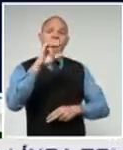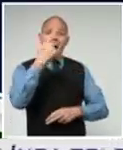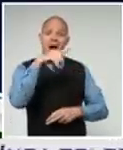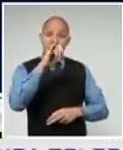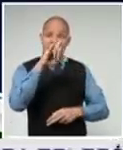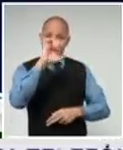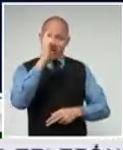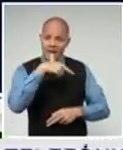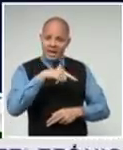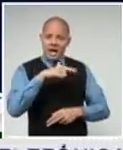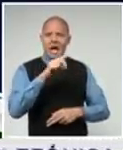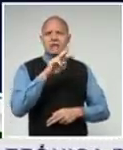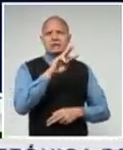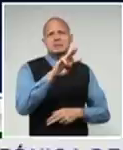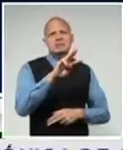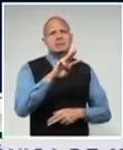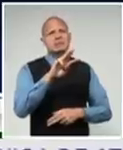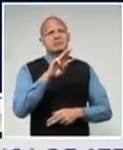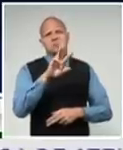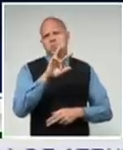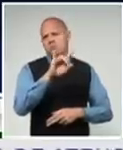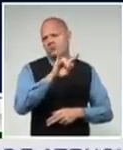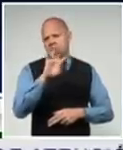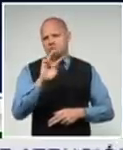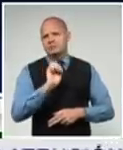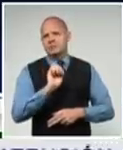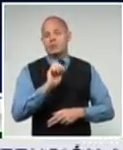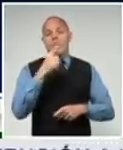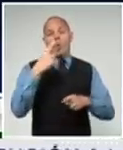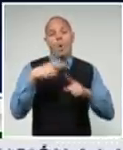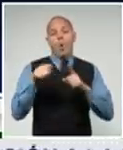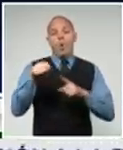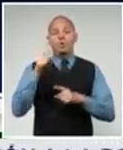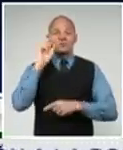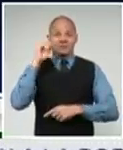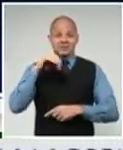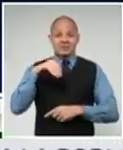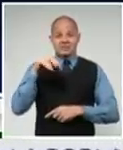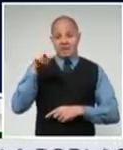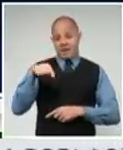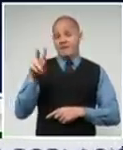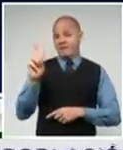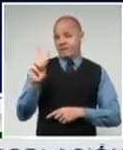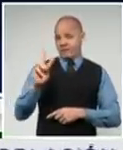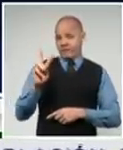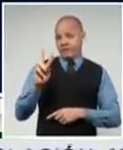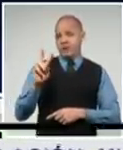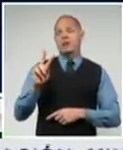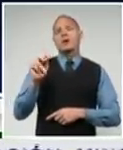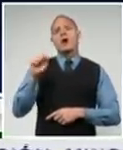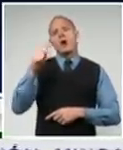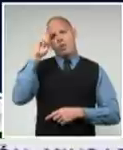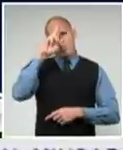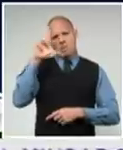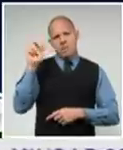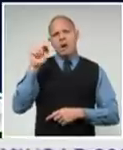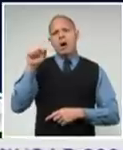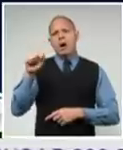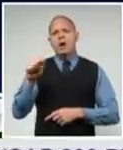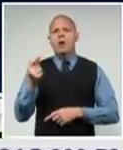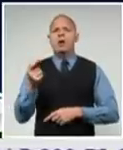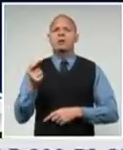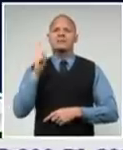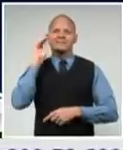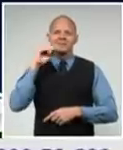Fructuoso Rodríguez, 306. En los laboratorios del Instituto de Investigaciones de la Defensa Civil,